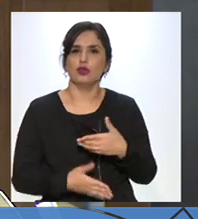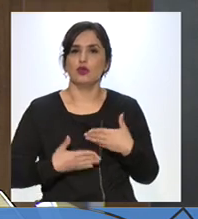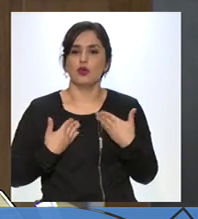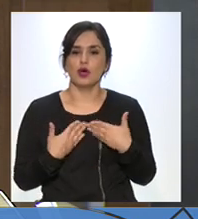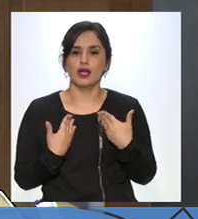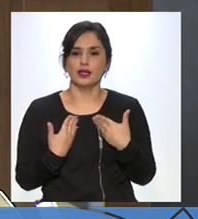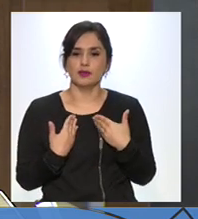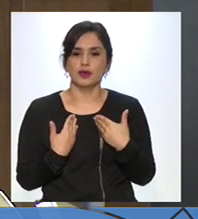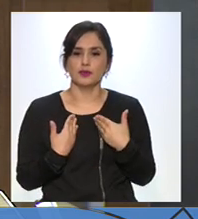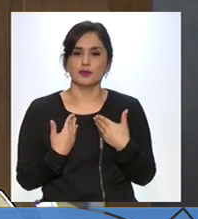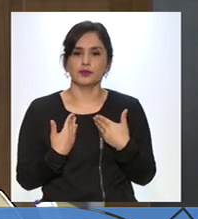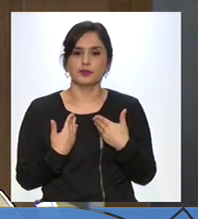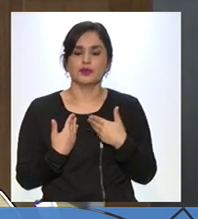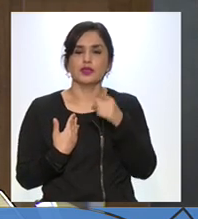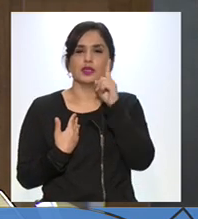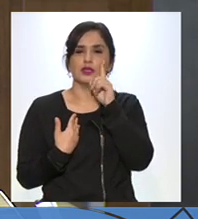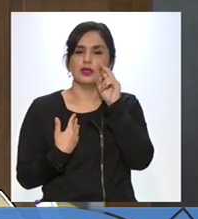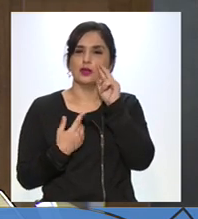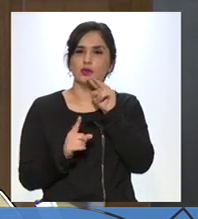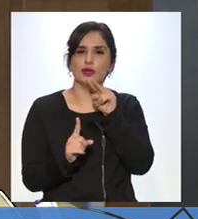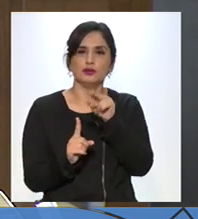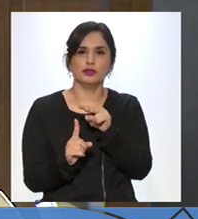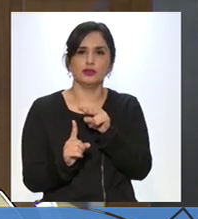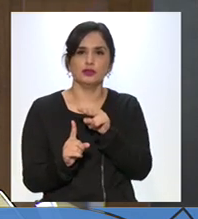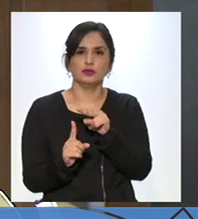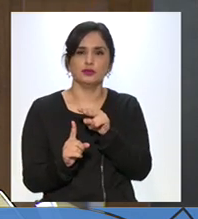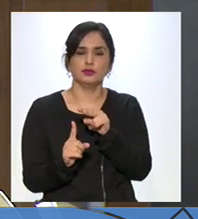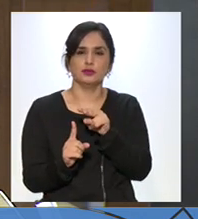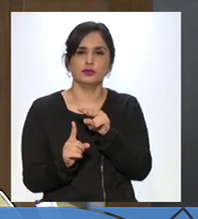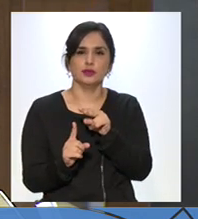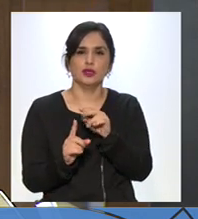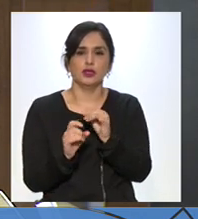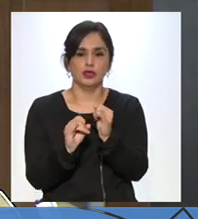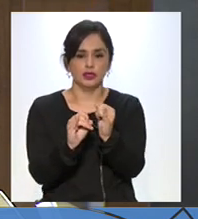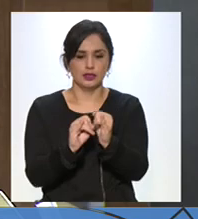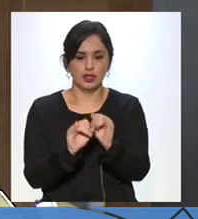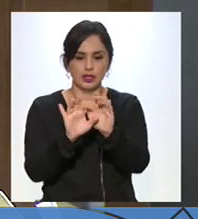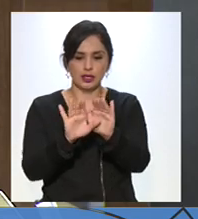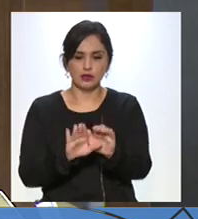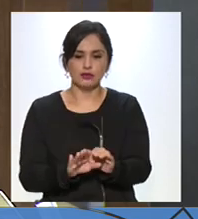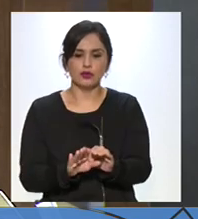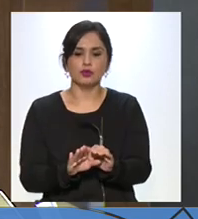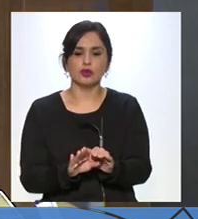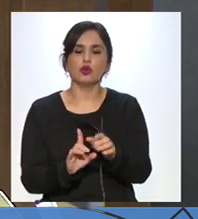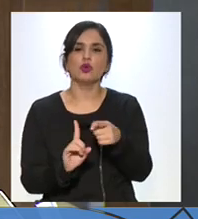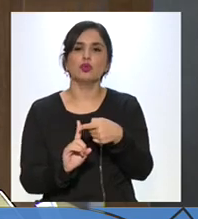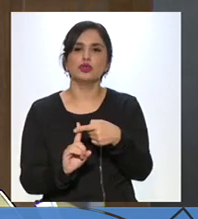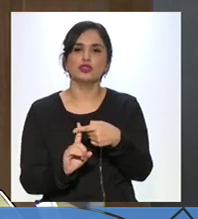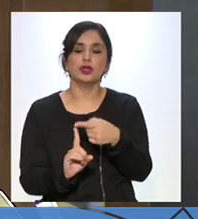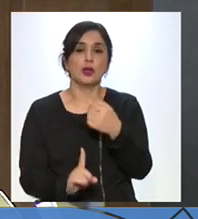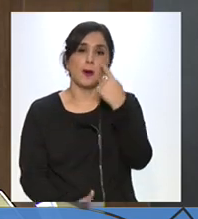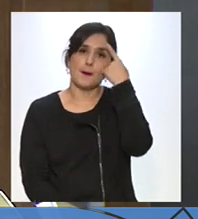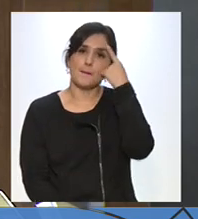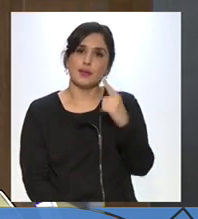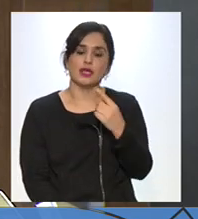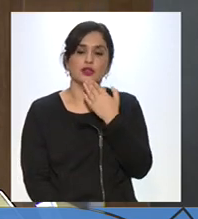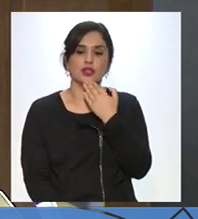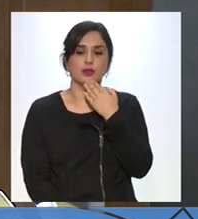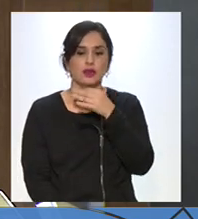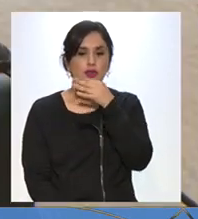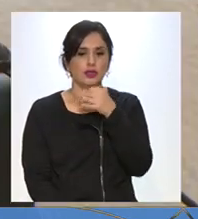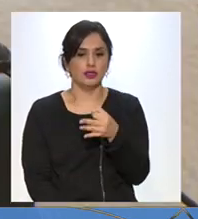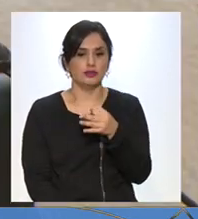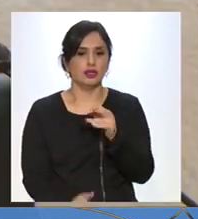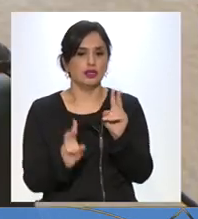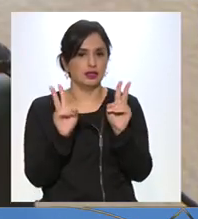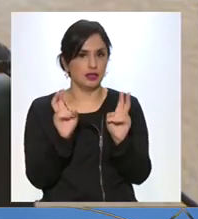hace tener una visión del informe como alentadora. Pero también nos plantea